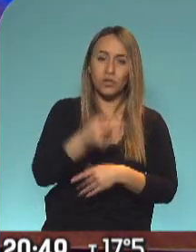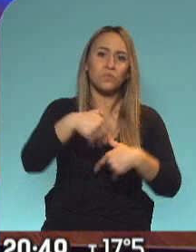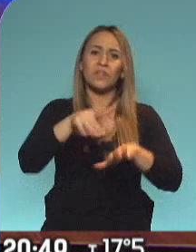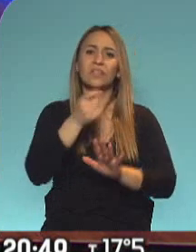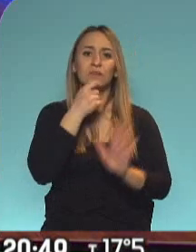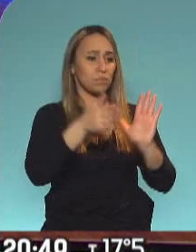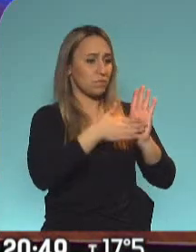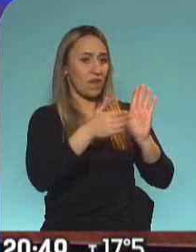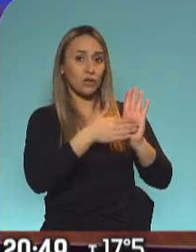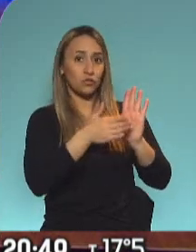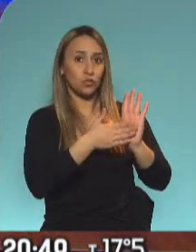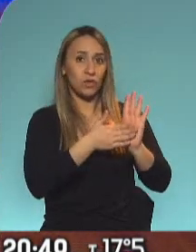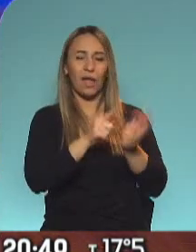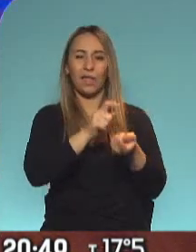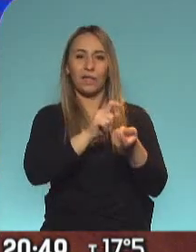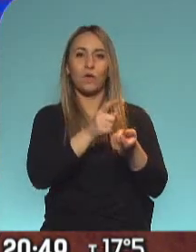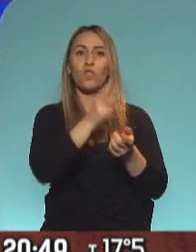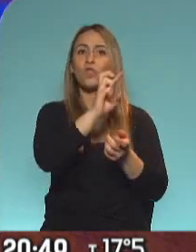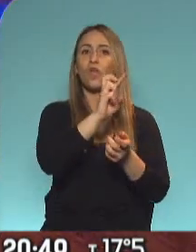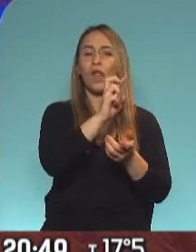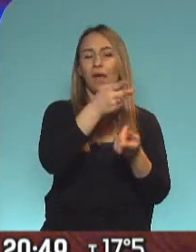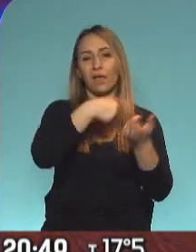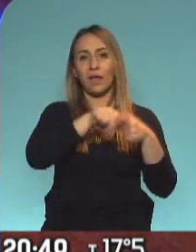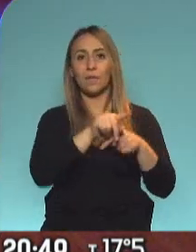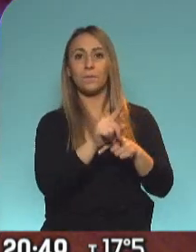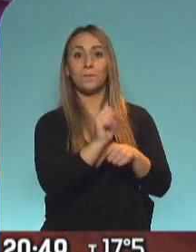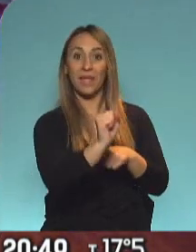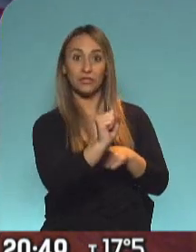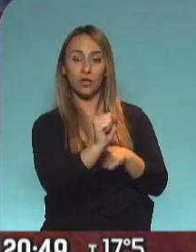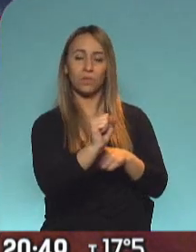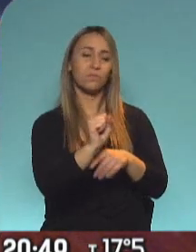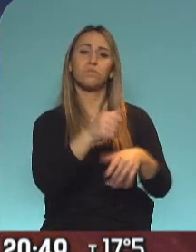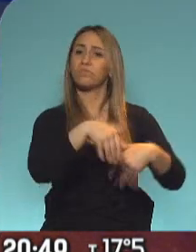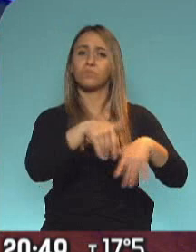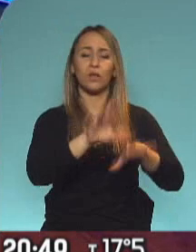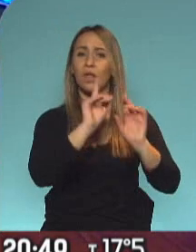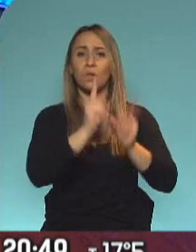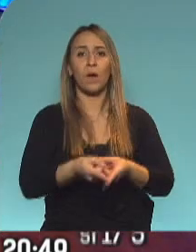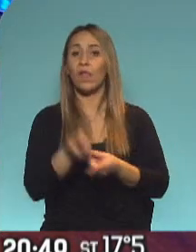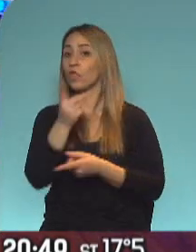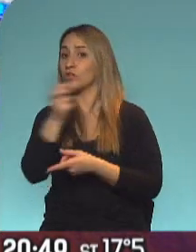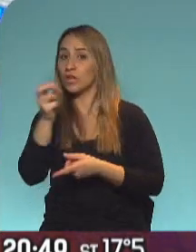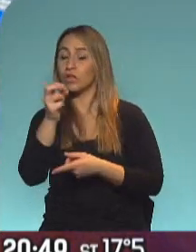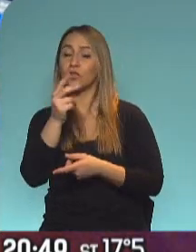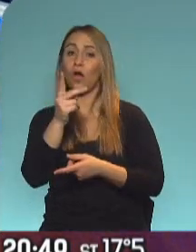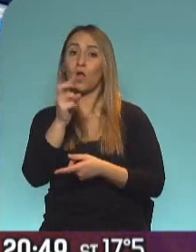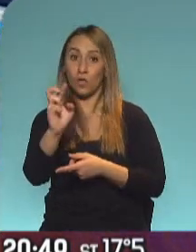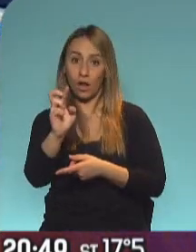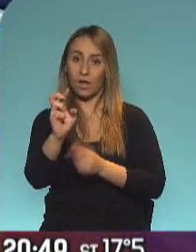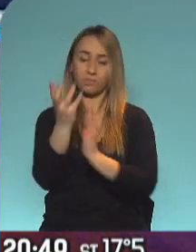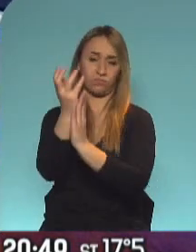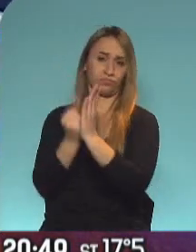tenga especificada la factura, igualmente como es un servicio al exterior, se te iba a descontar de los $200. Exactamente.